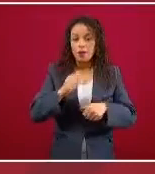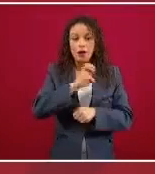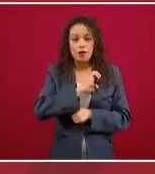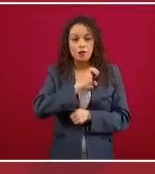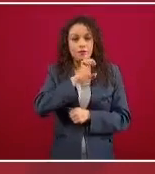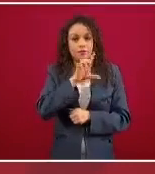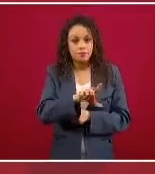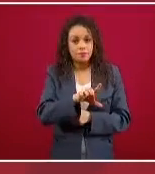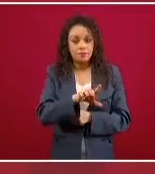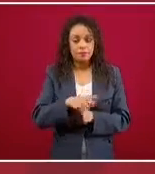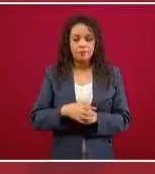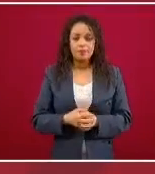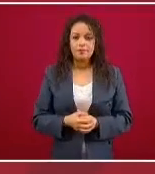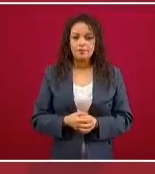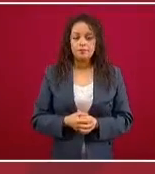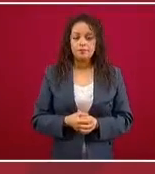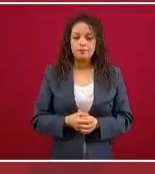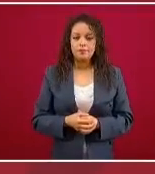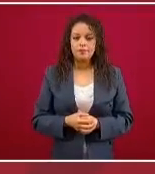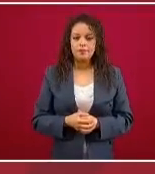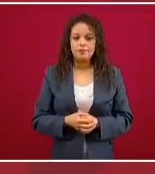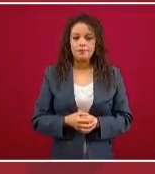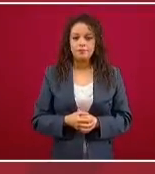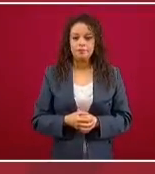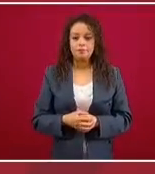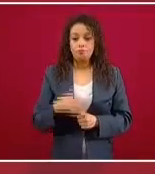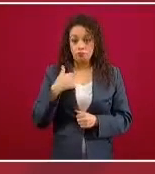Quiero decirle a la gente que